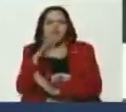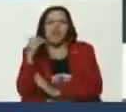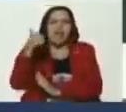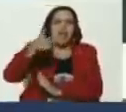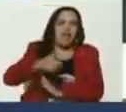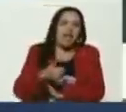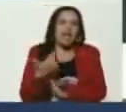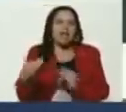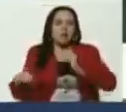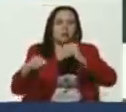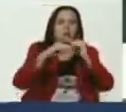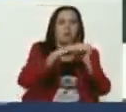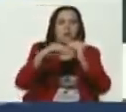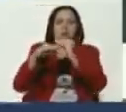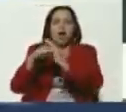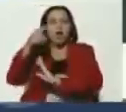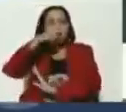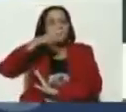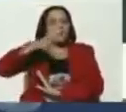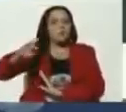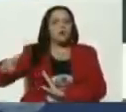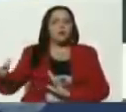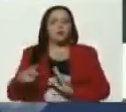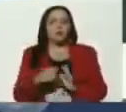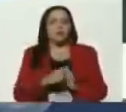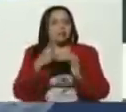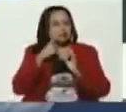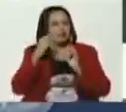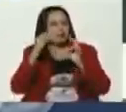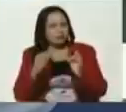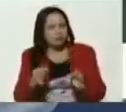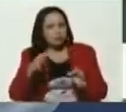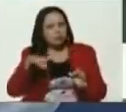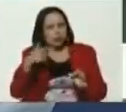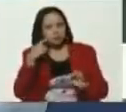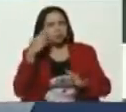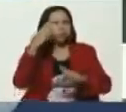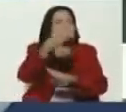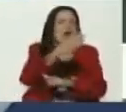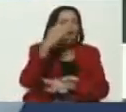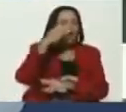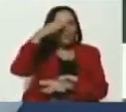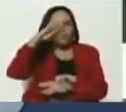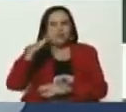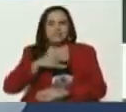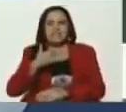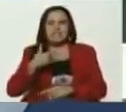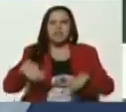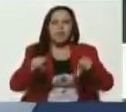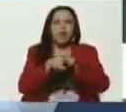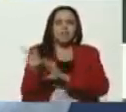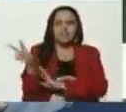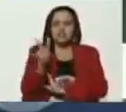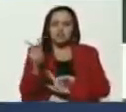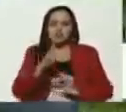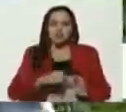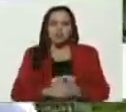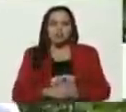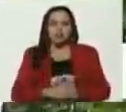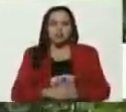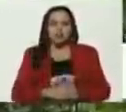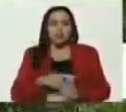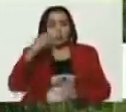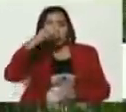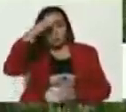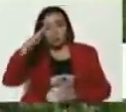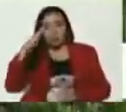similitudes, un pueblo, en verdad uno puede ir a Cuba y se siente como que estuviera en Venezuela. Los cubanos pueden venir